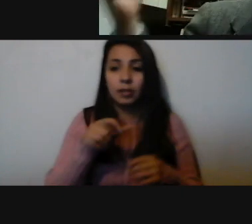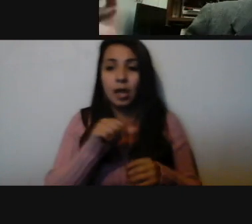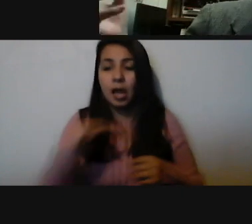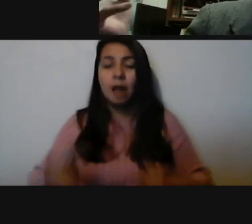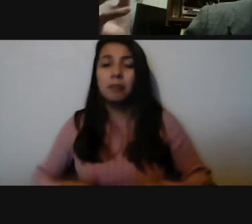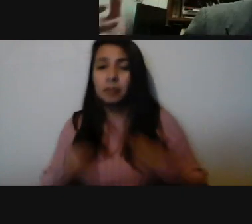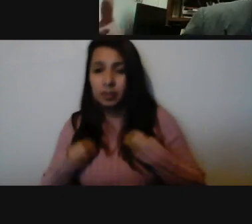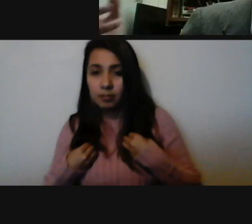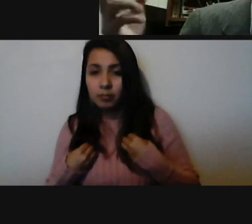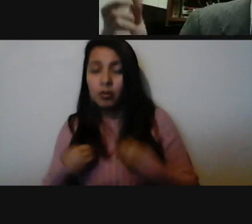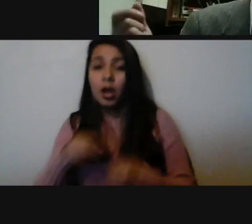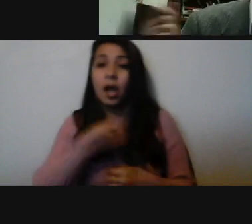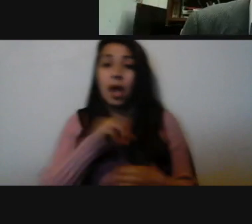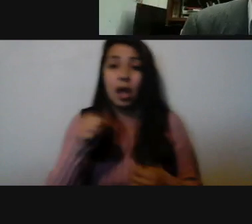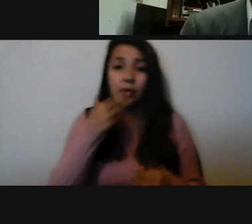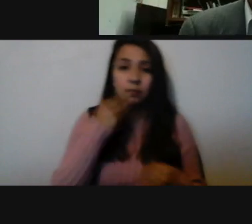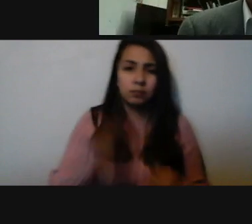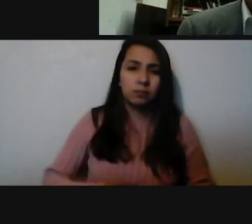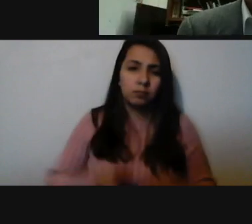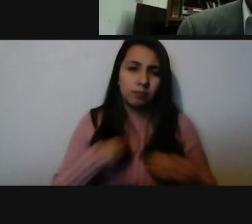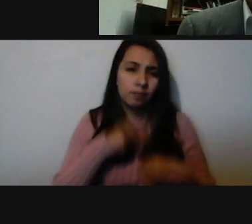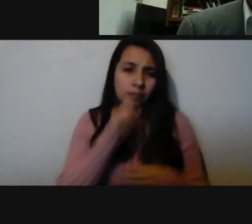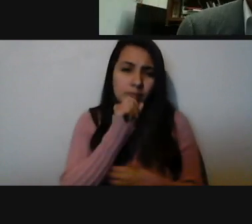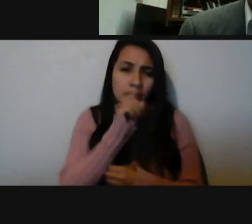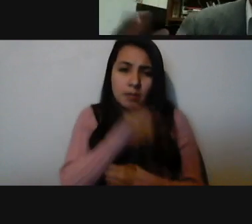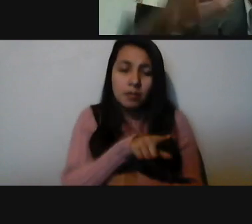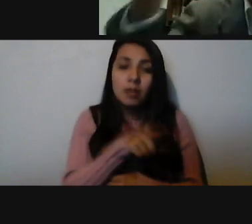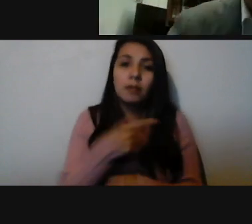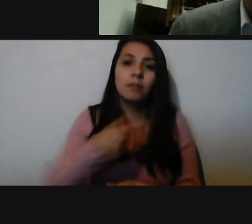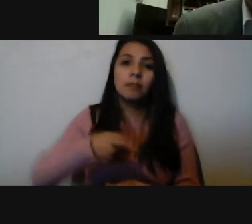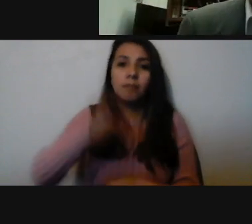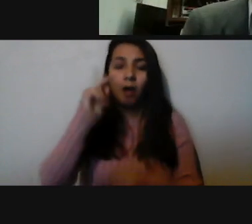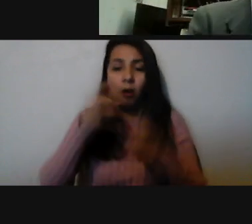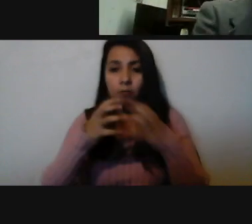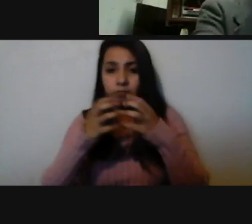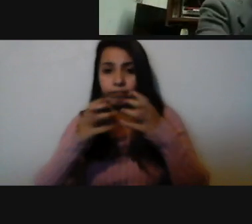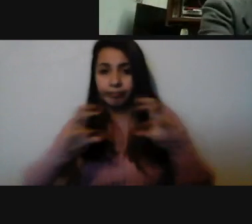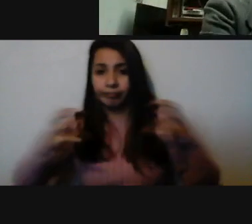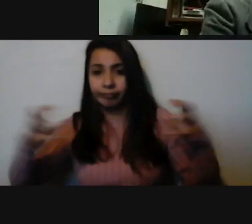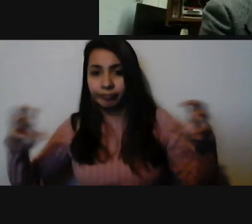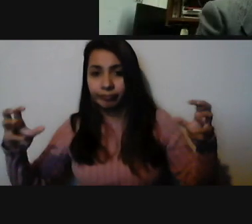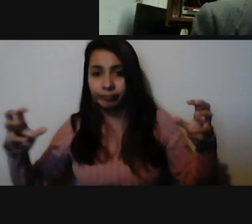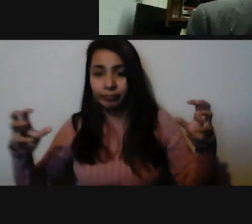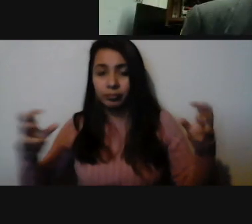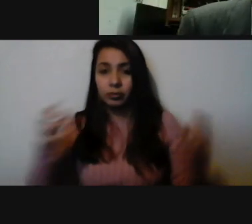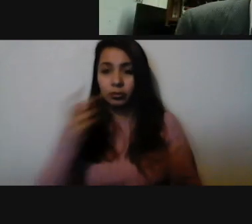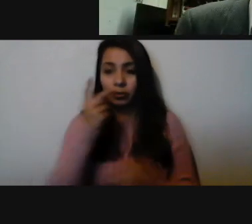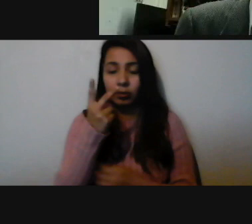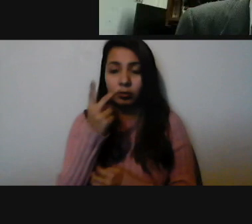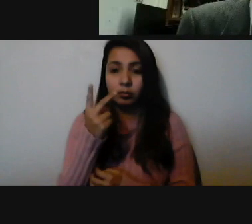son derechas en lo vivo. También en lo no vivo, pero